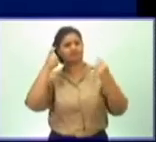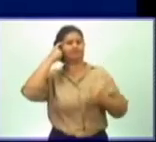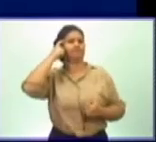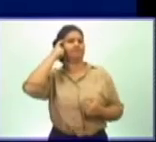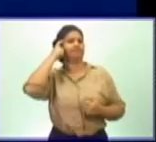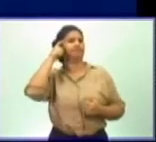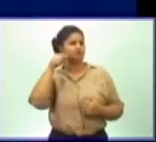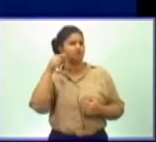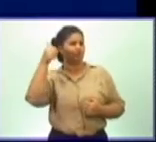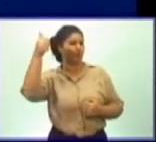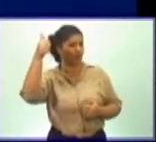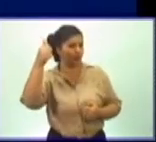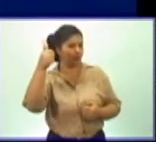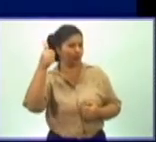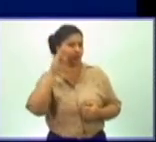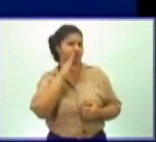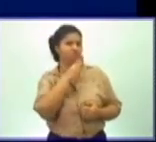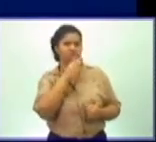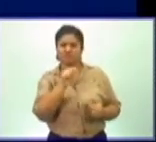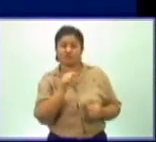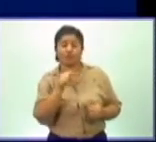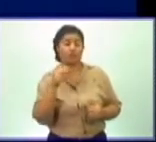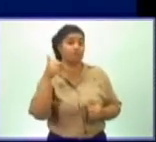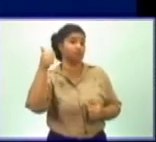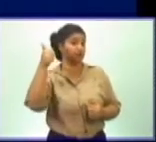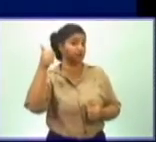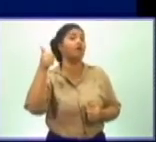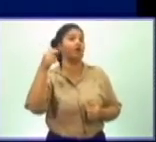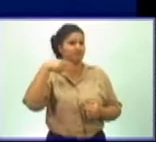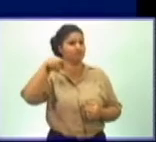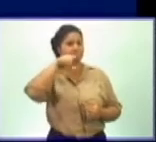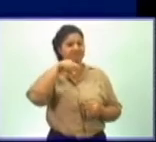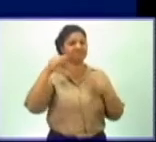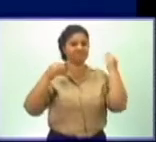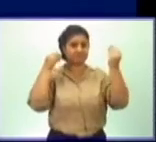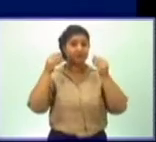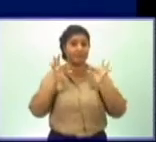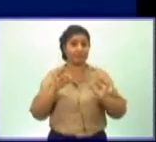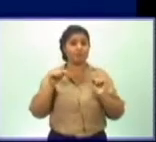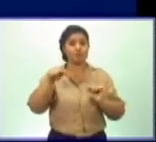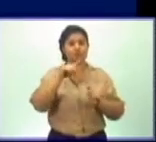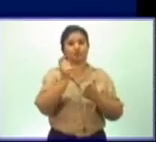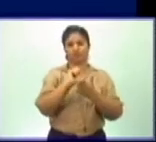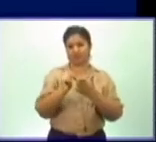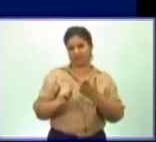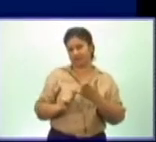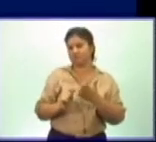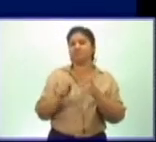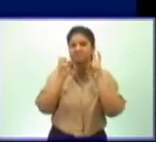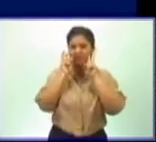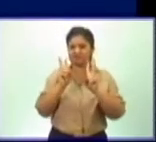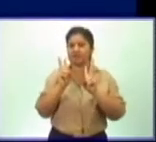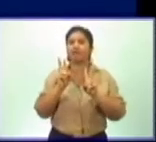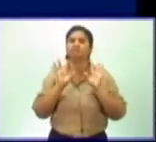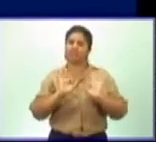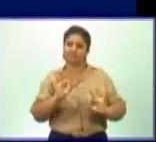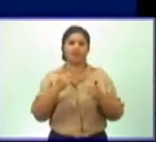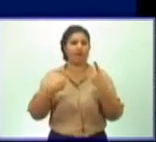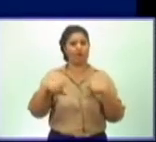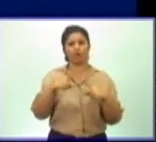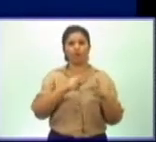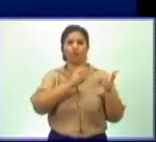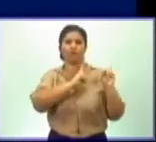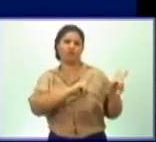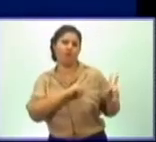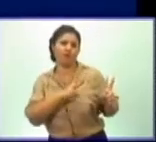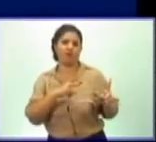supuesto llevarlo a nuestro contexto, a nuestra realidad, como todavía muchas relaciones interpersonales se basan en la sinceridad y otras